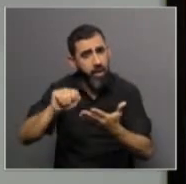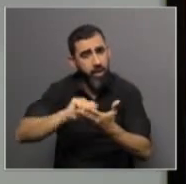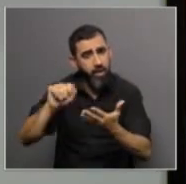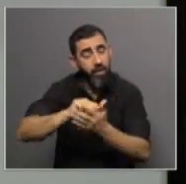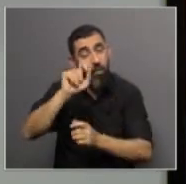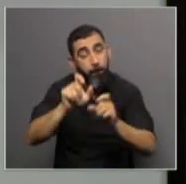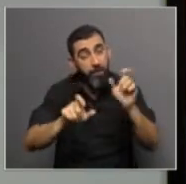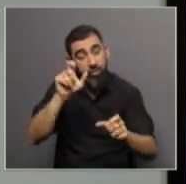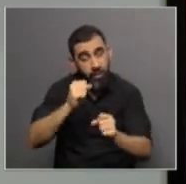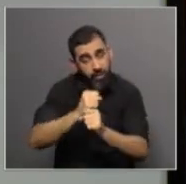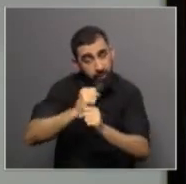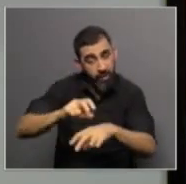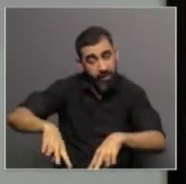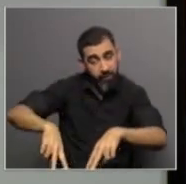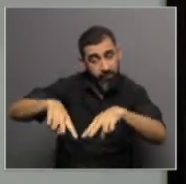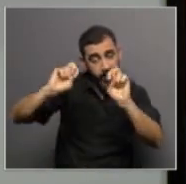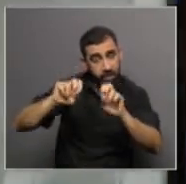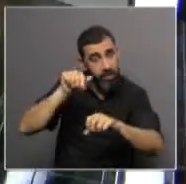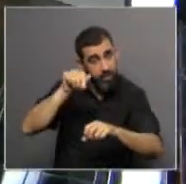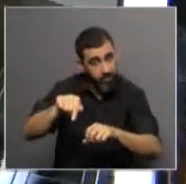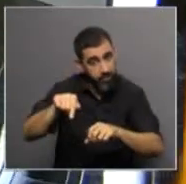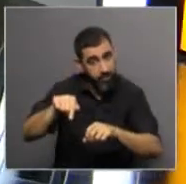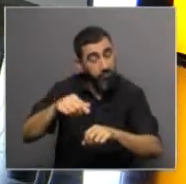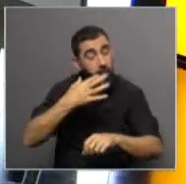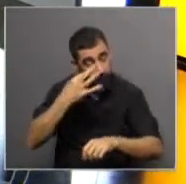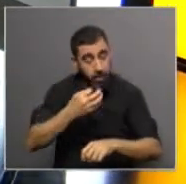muchos de ellos por gente que trabaja, que investiga en el Clemente Estable y que están al alcance de la mano.